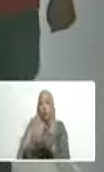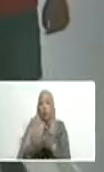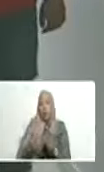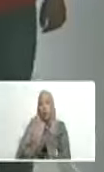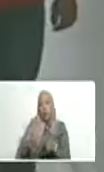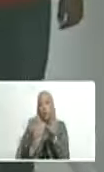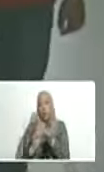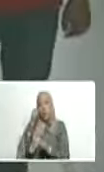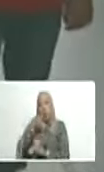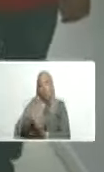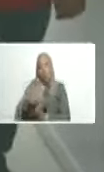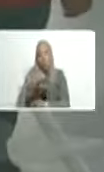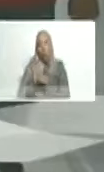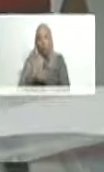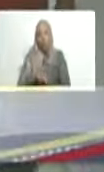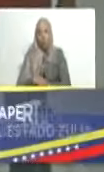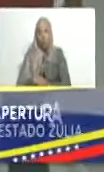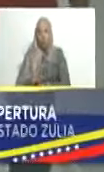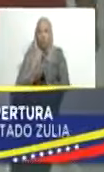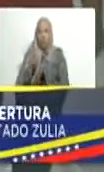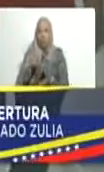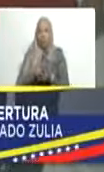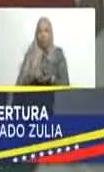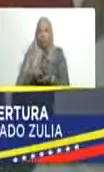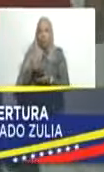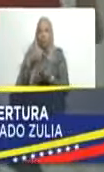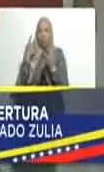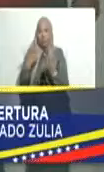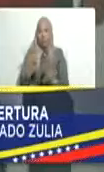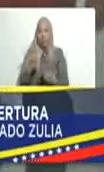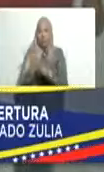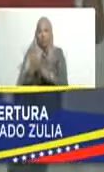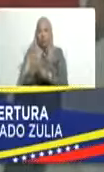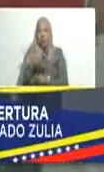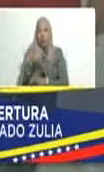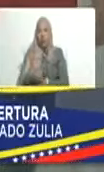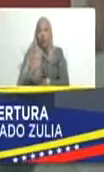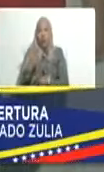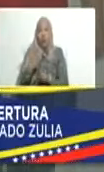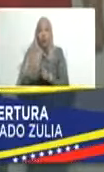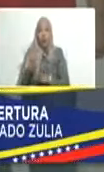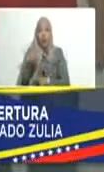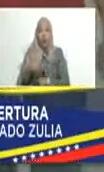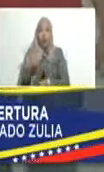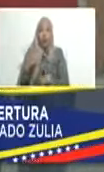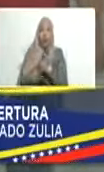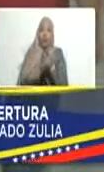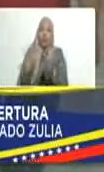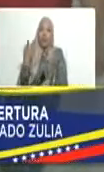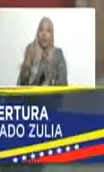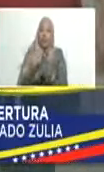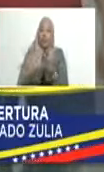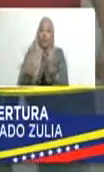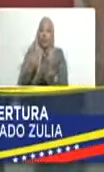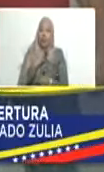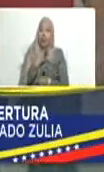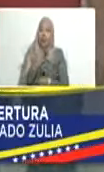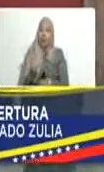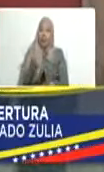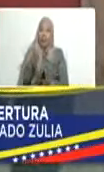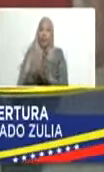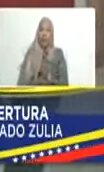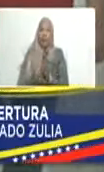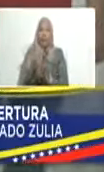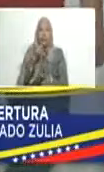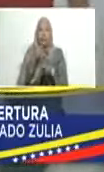permitido que el Poder Popular fuera participativo y protagónico. Hoy estando aquí, soy vocera principal del